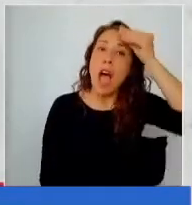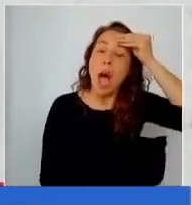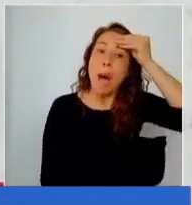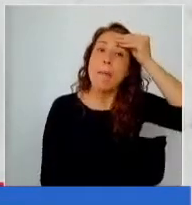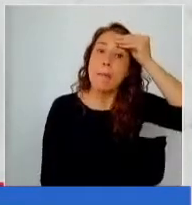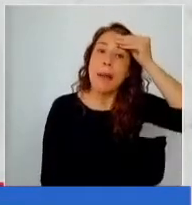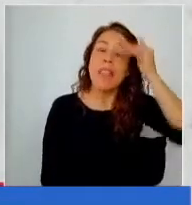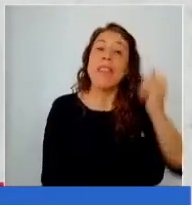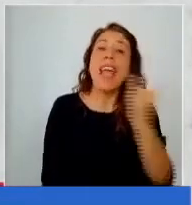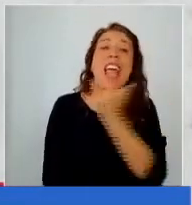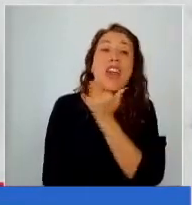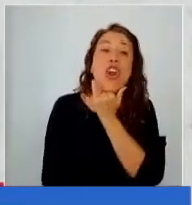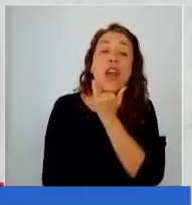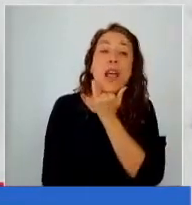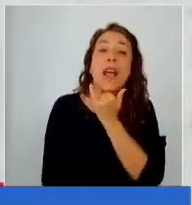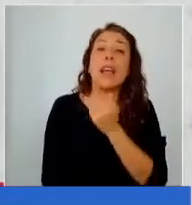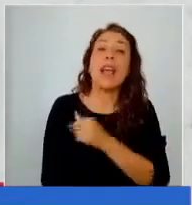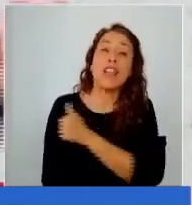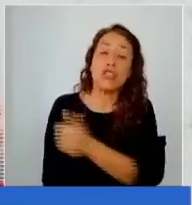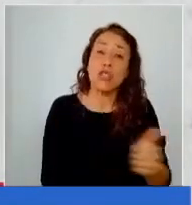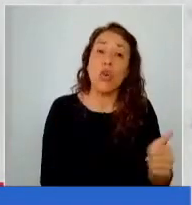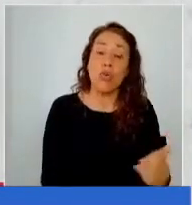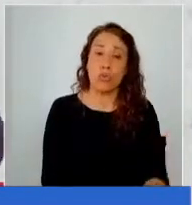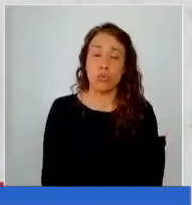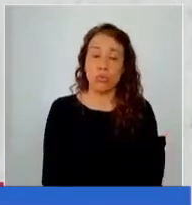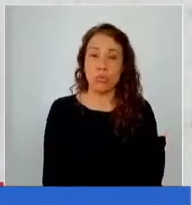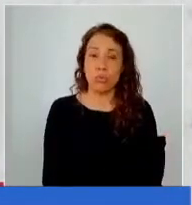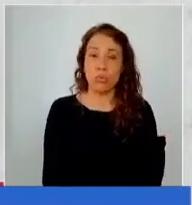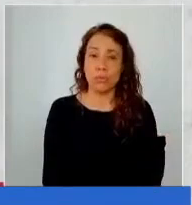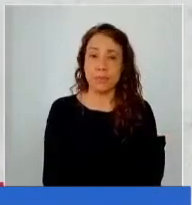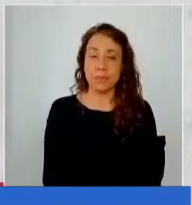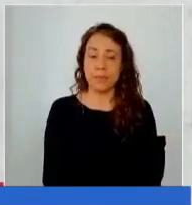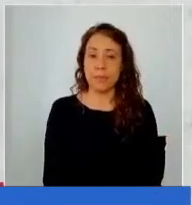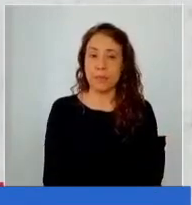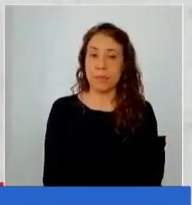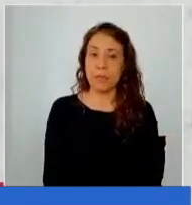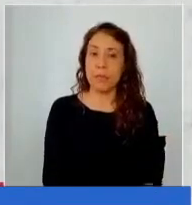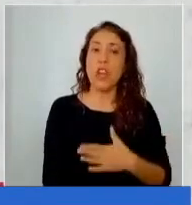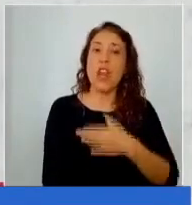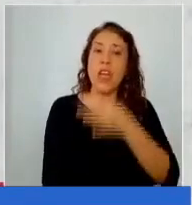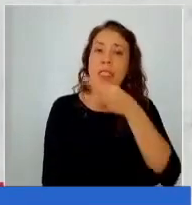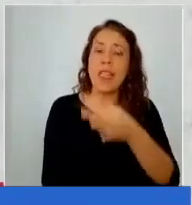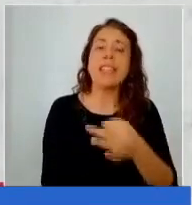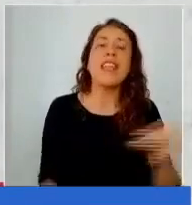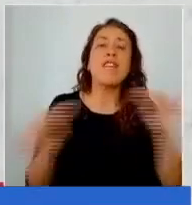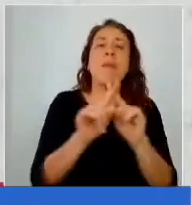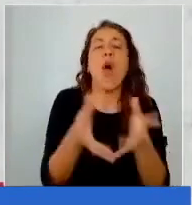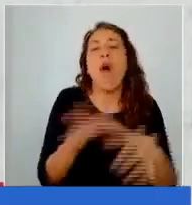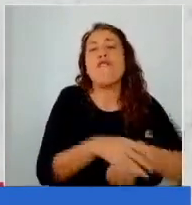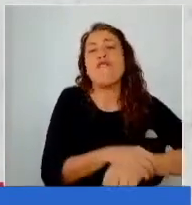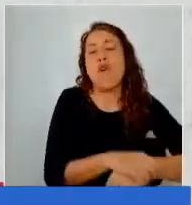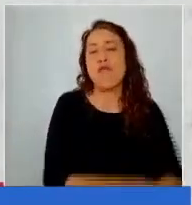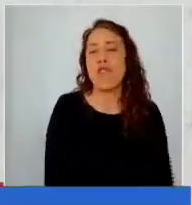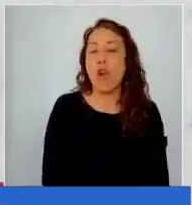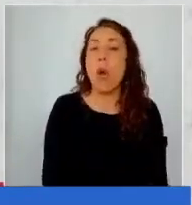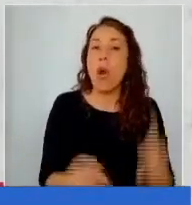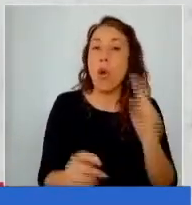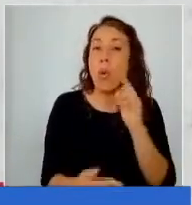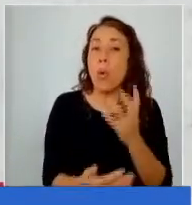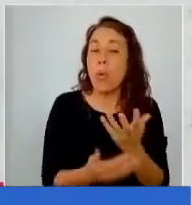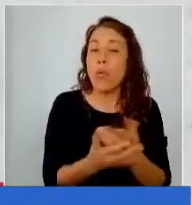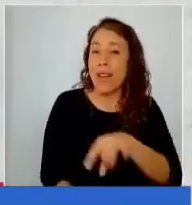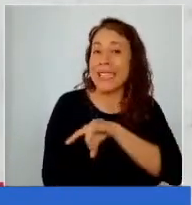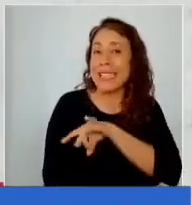y yo creo entre todos torcer el rumbo lo voy haciendo una manera más futbolística tuvimos en Chile durante